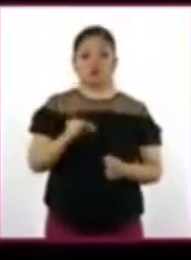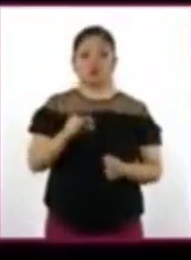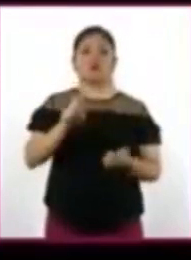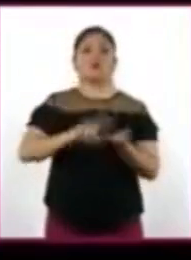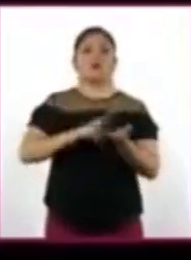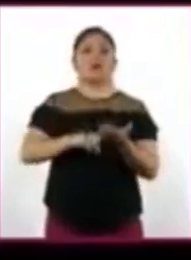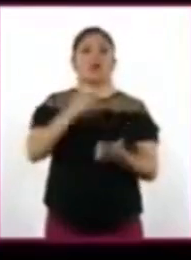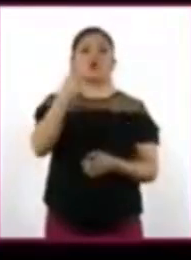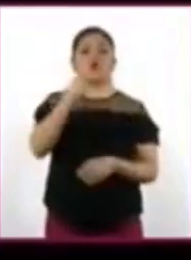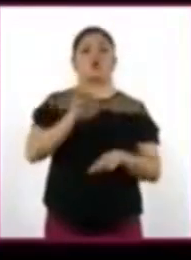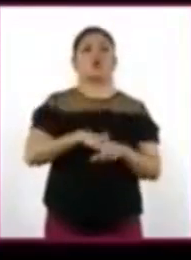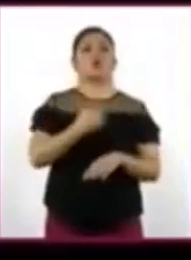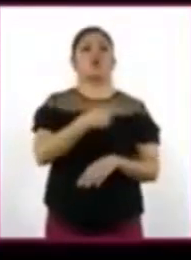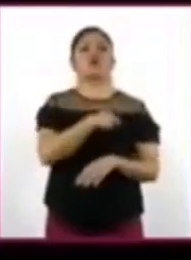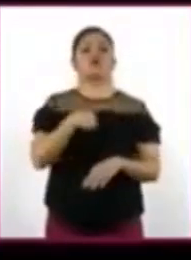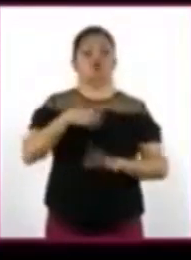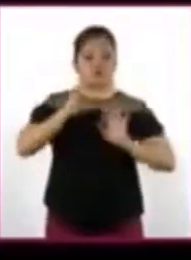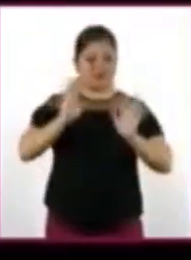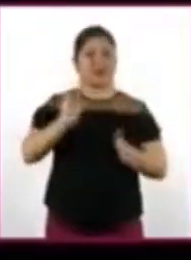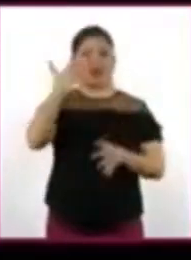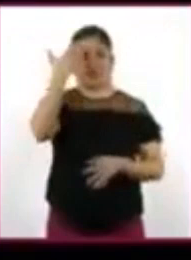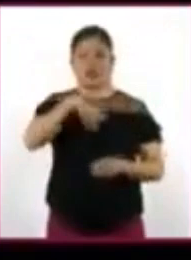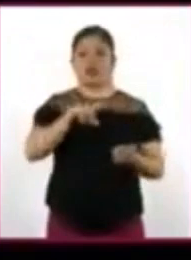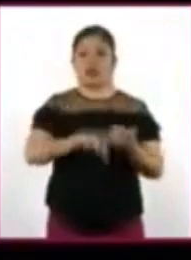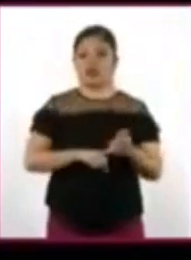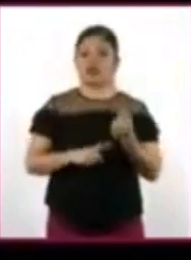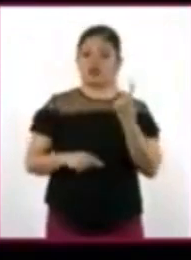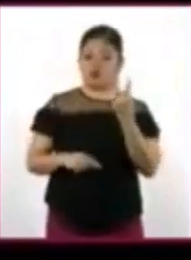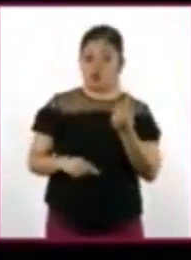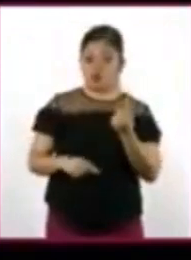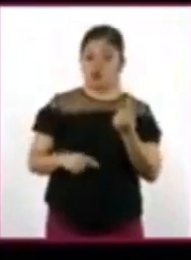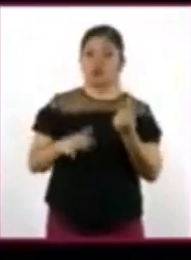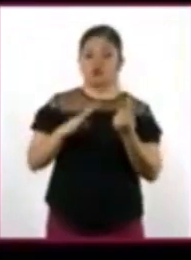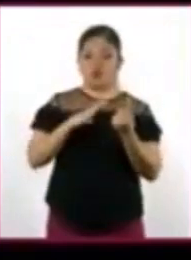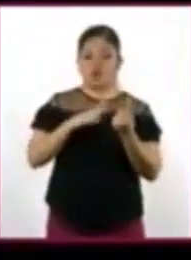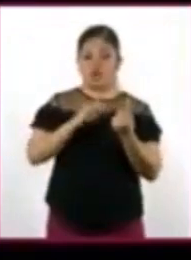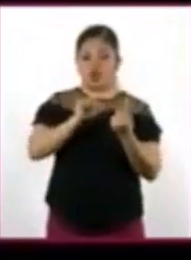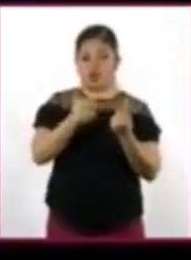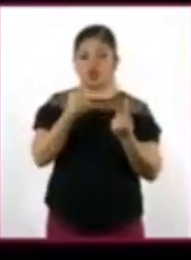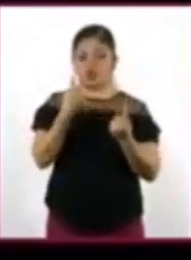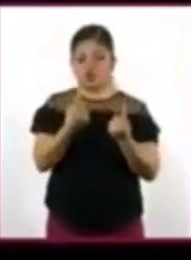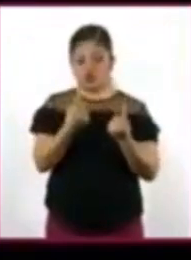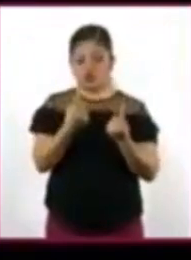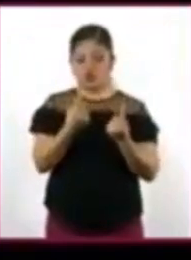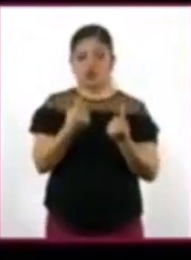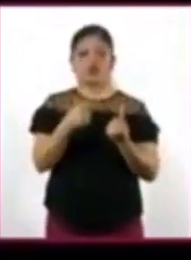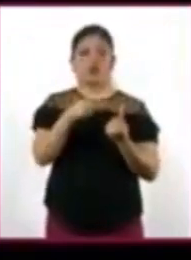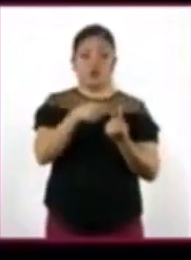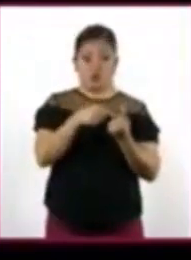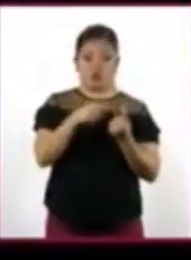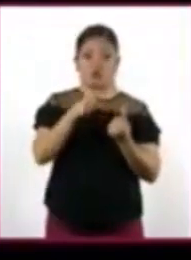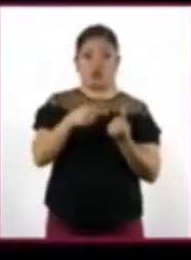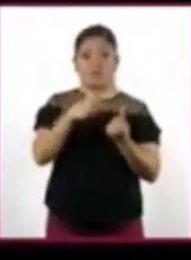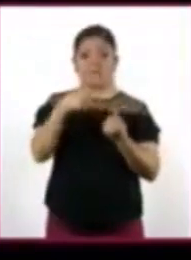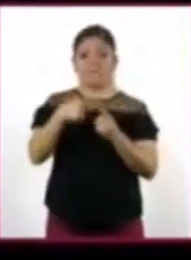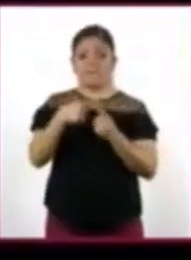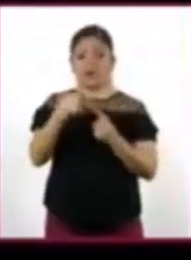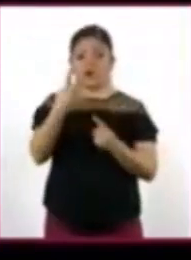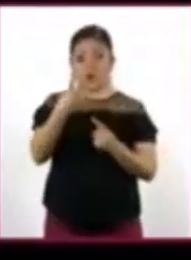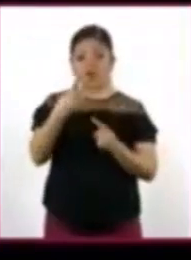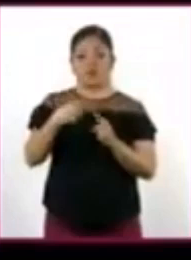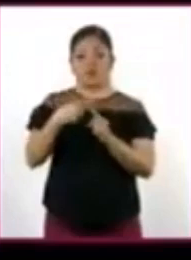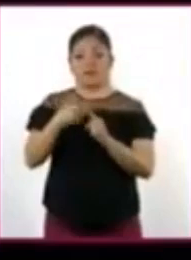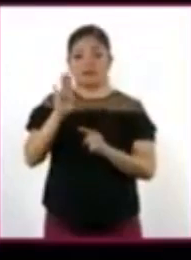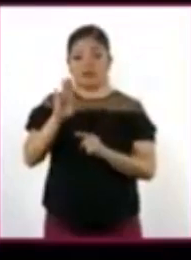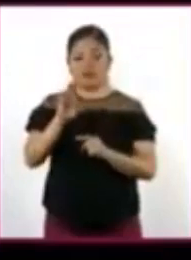1, porque lo que nosotros ya sabemos es que en el término 1 la cantidad de bloques es 1. 1 es igual a 4 más b, y si despejamos de aquí a